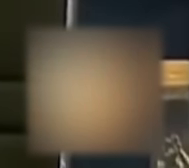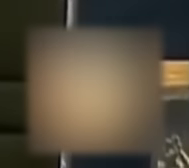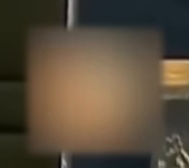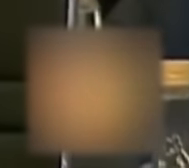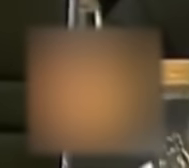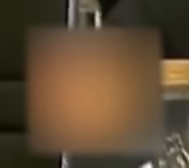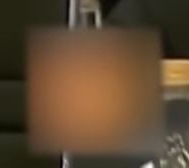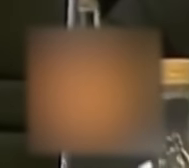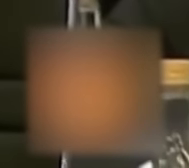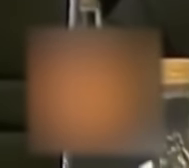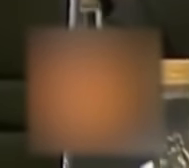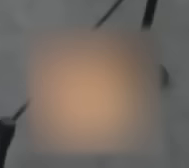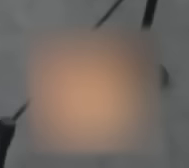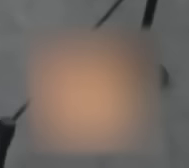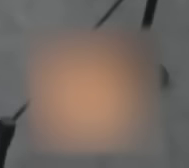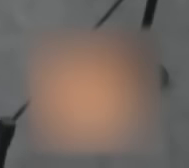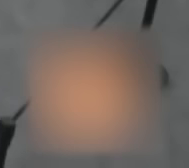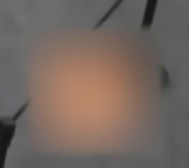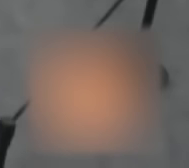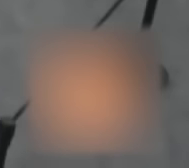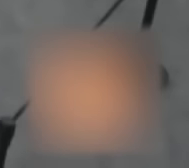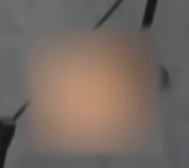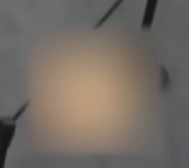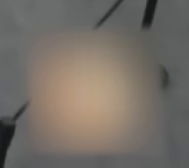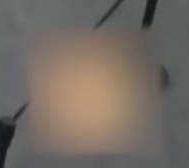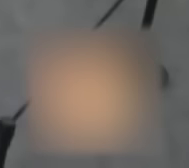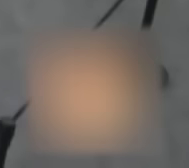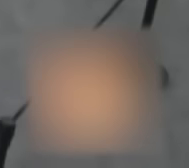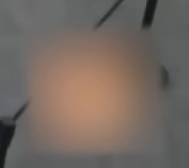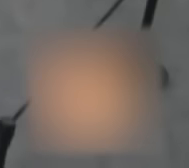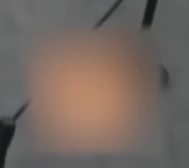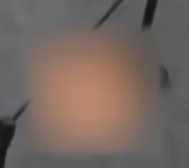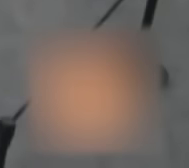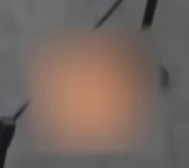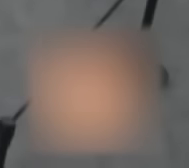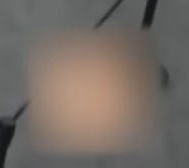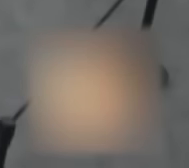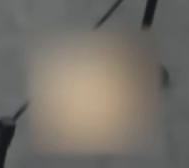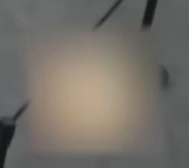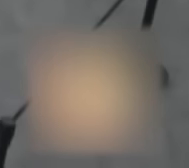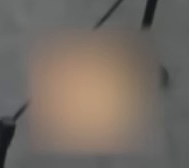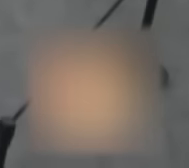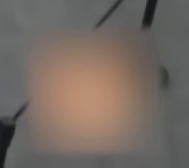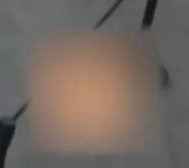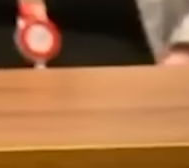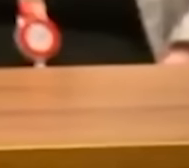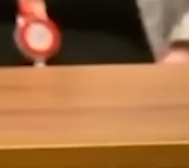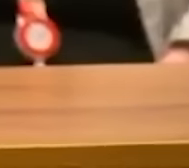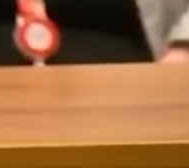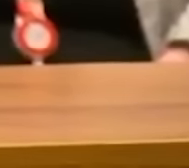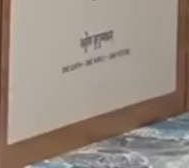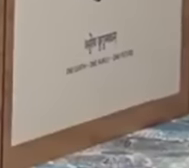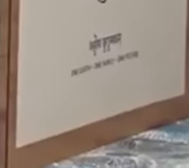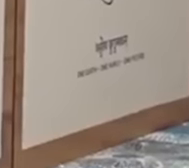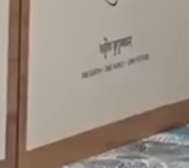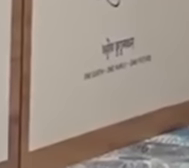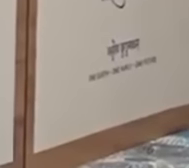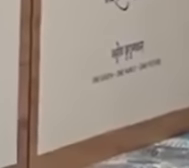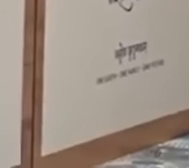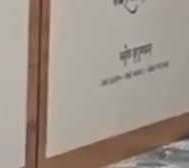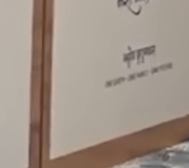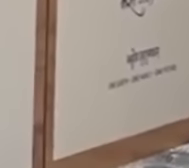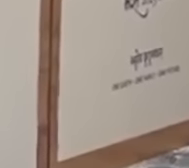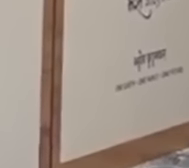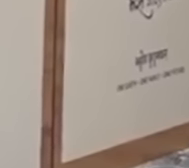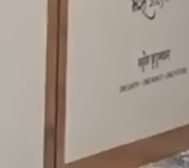la recuperación post-COVID. A lo largo de los años, el G20 ha impulsado iniciativas significativas, desde fondos para el